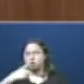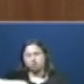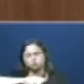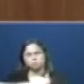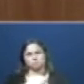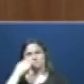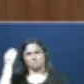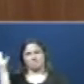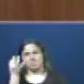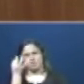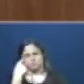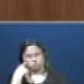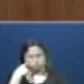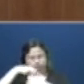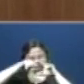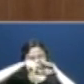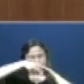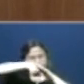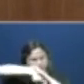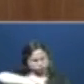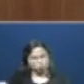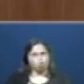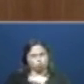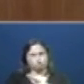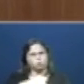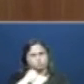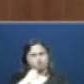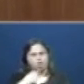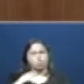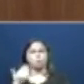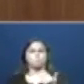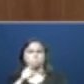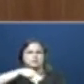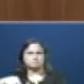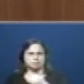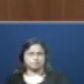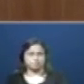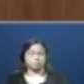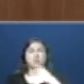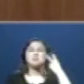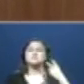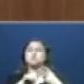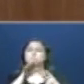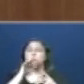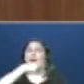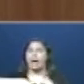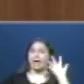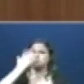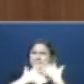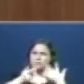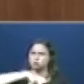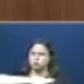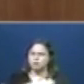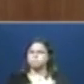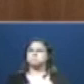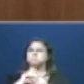debemos profundizar más aún en los próximos meses segundo porque nuestras instituciones y administraciones están demostrando su voluntad de